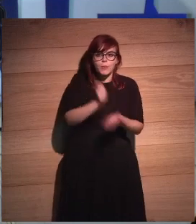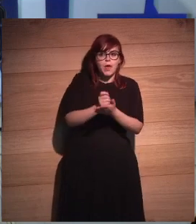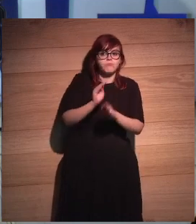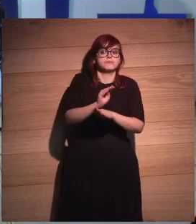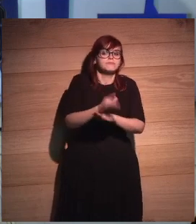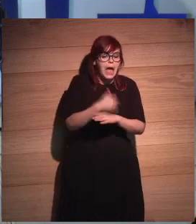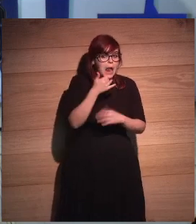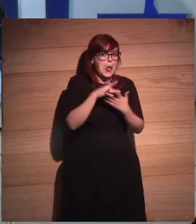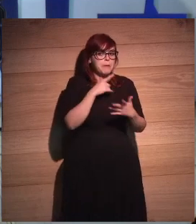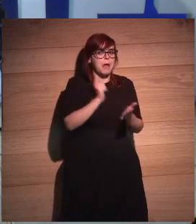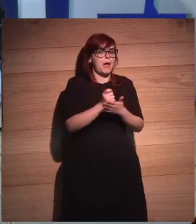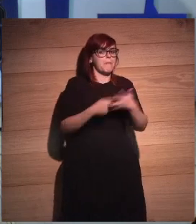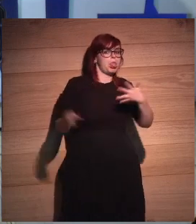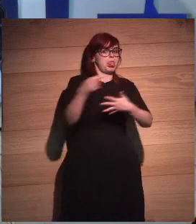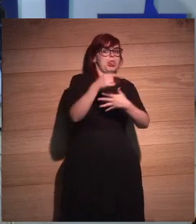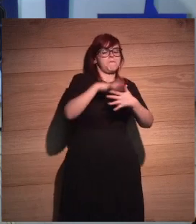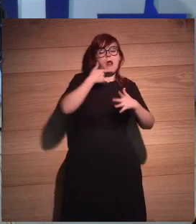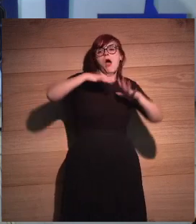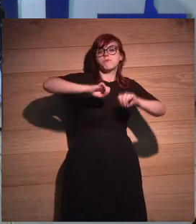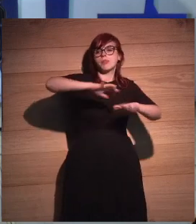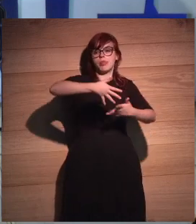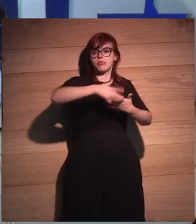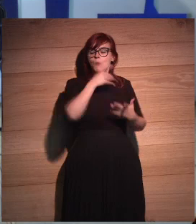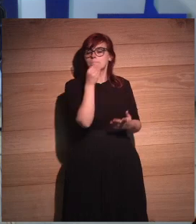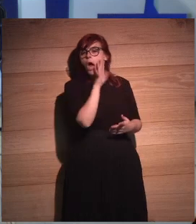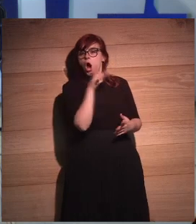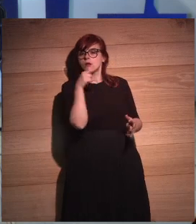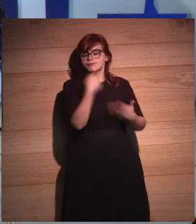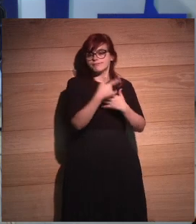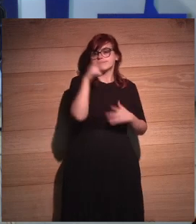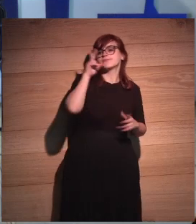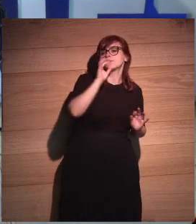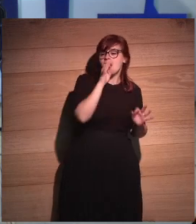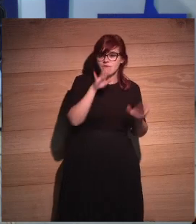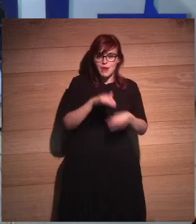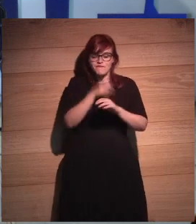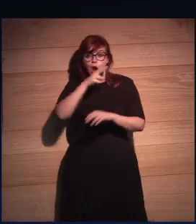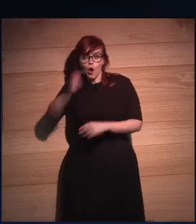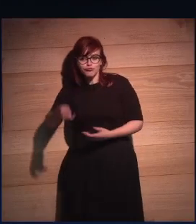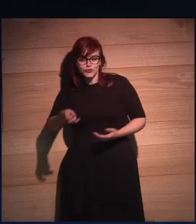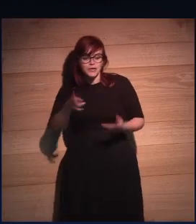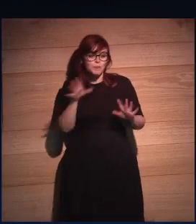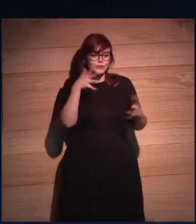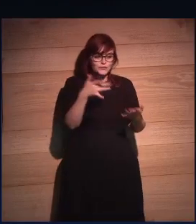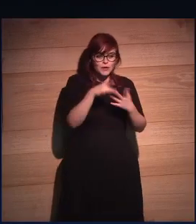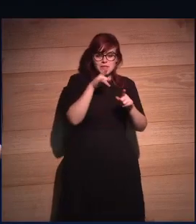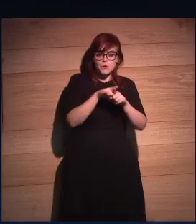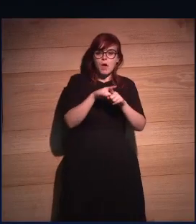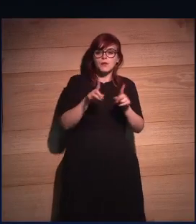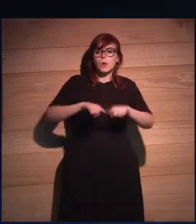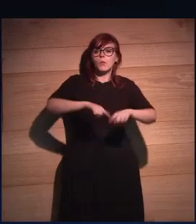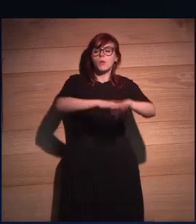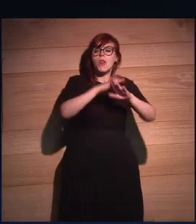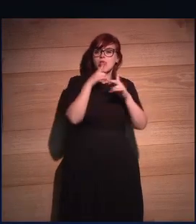¿no? Siempre piensas que son los 10 mejores y que tú solamente vas a lo mejor. Por eso de repente hay como esta capa de homogeneidad en todas